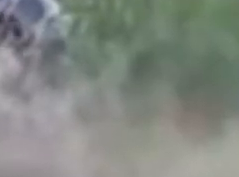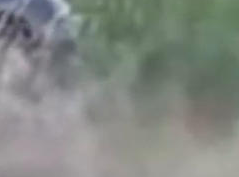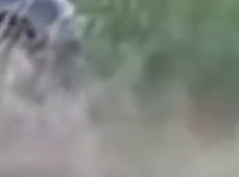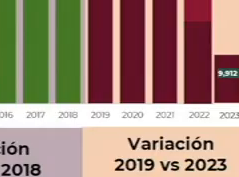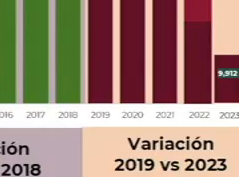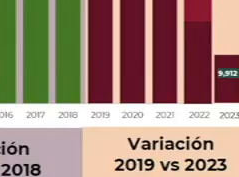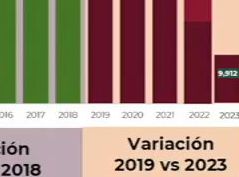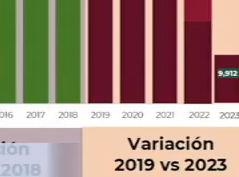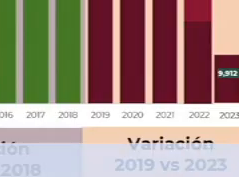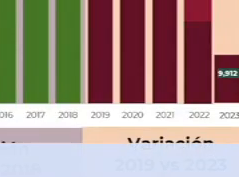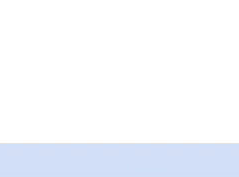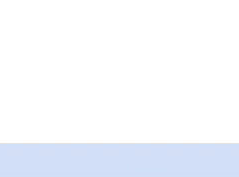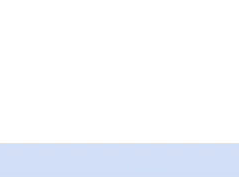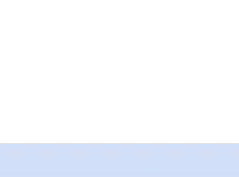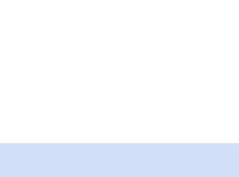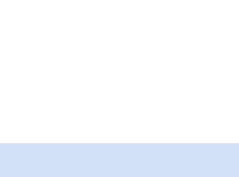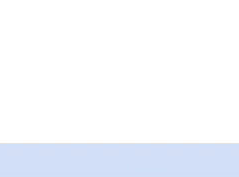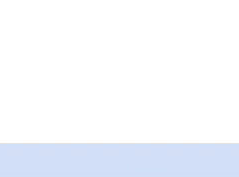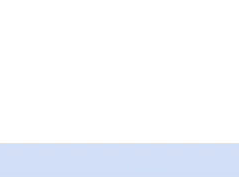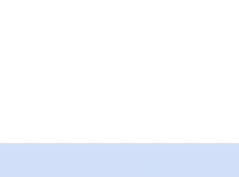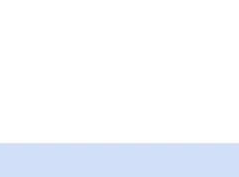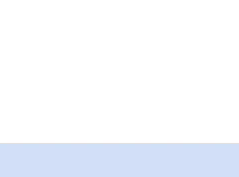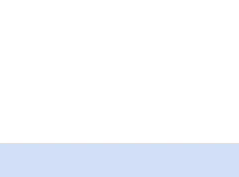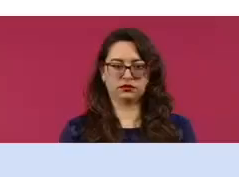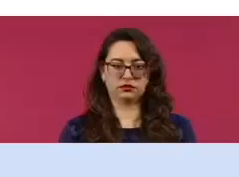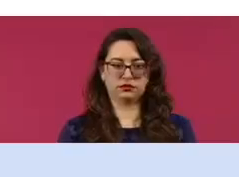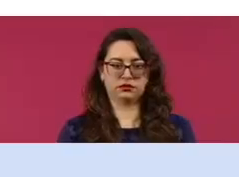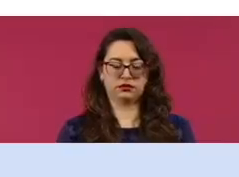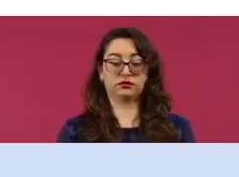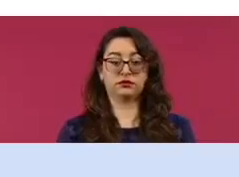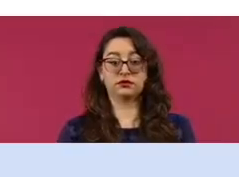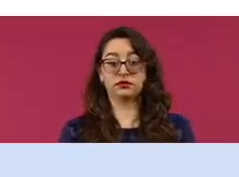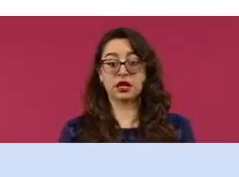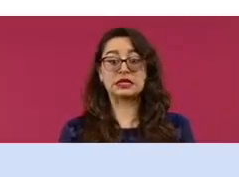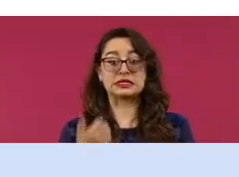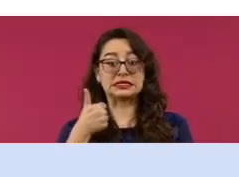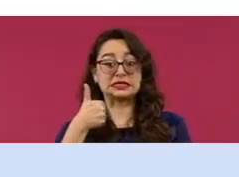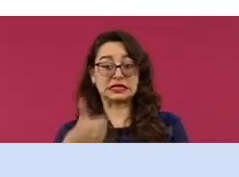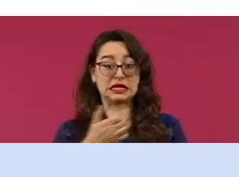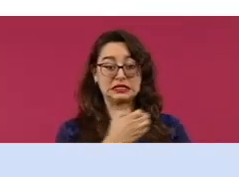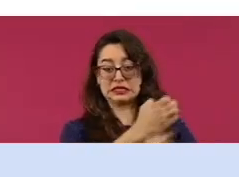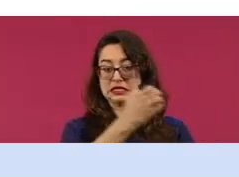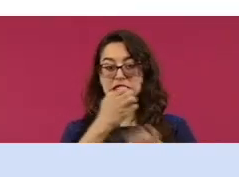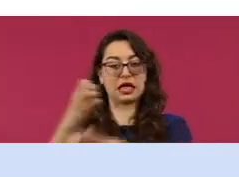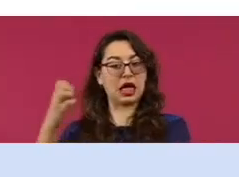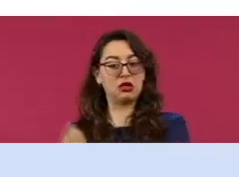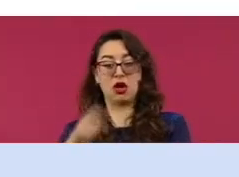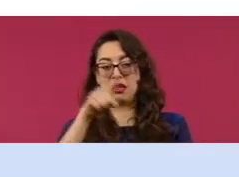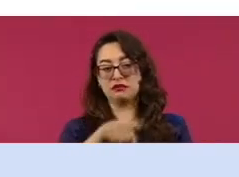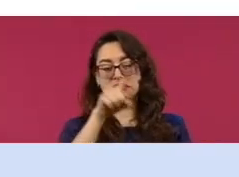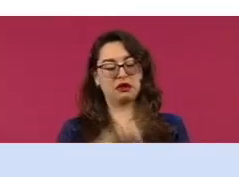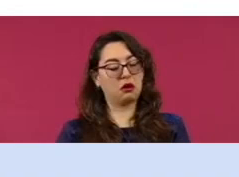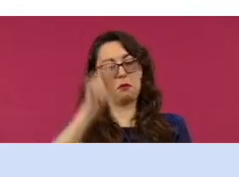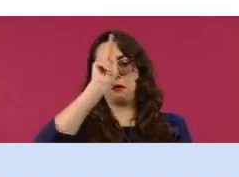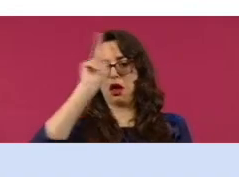25.854 casos. ¿Dónde se concentran los homicidios dolosos? En seis entidades del país,